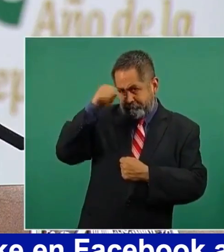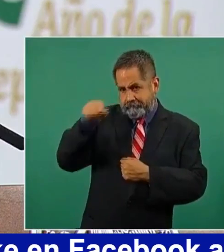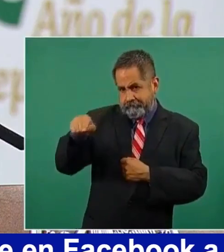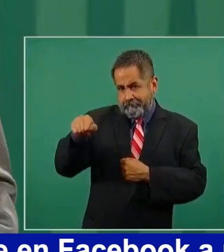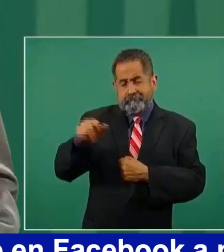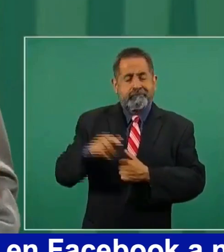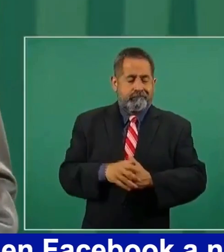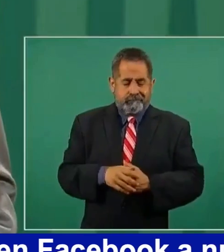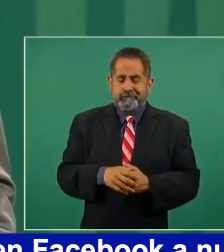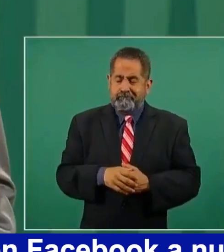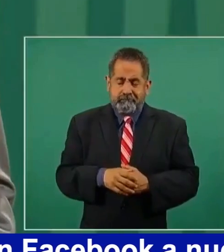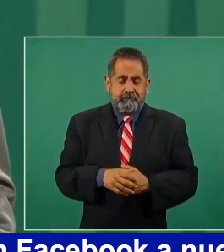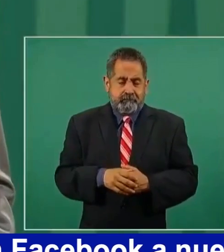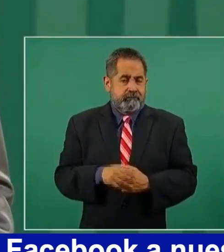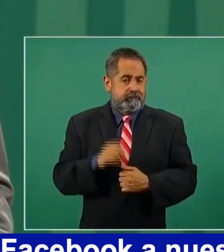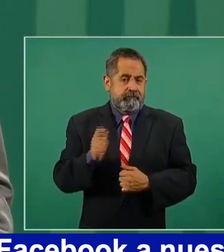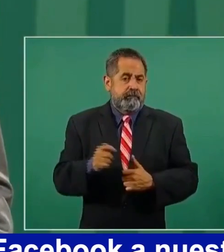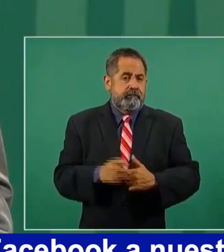la India, como